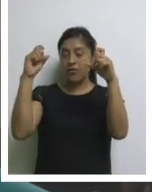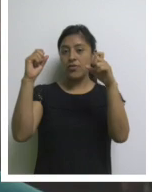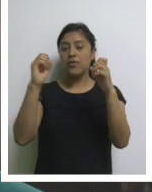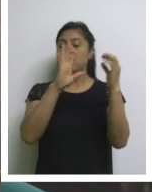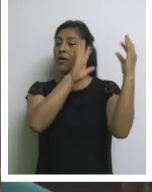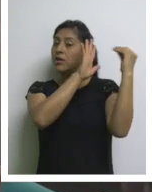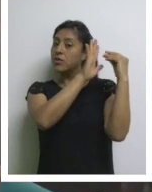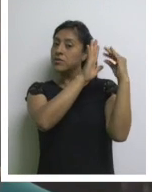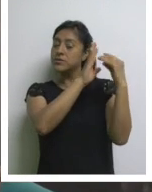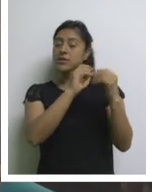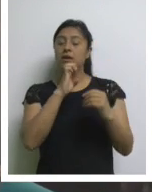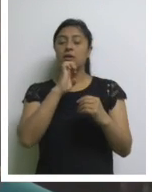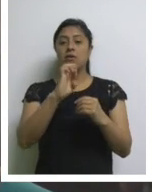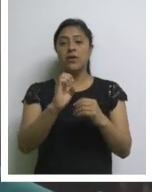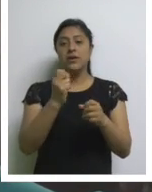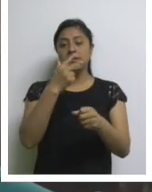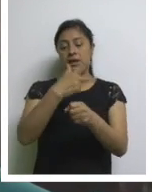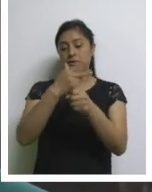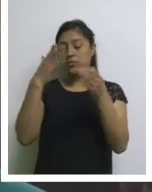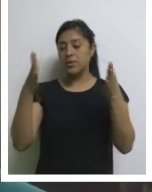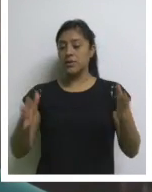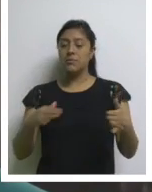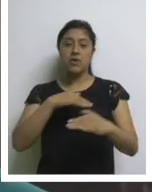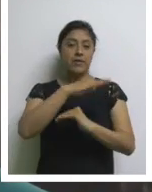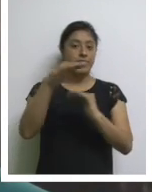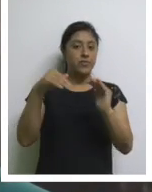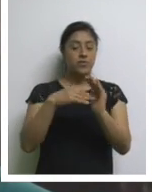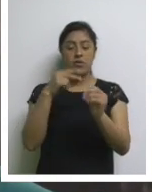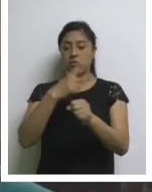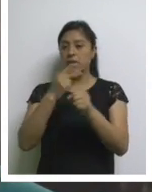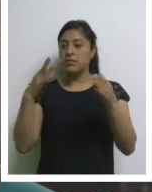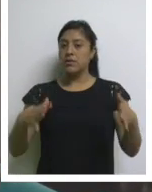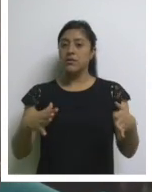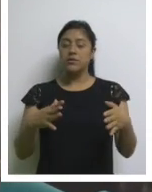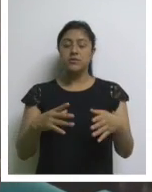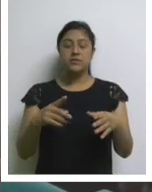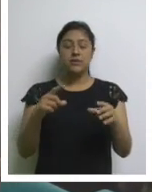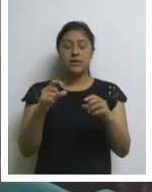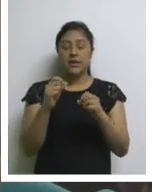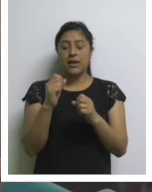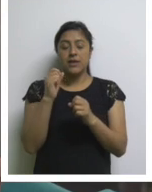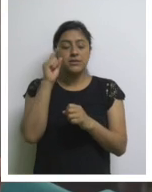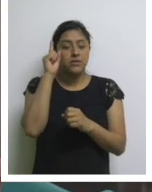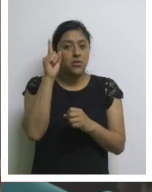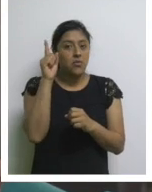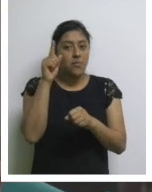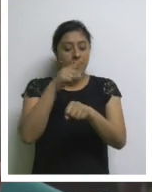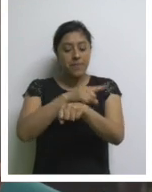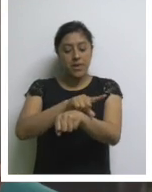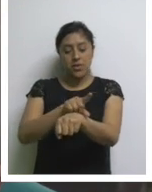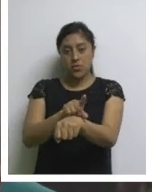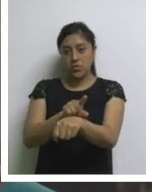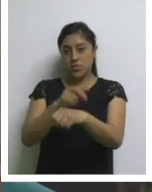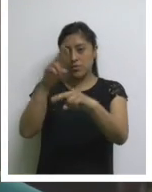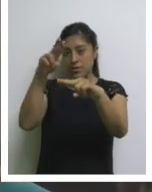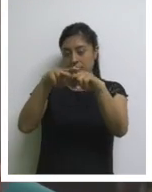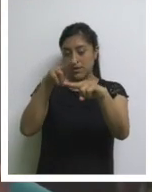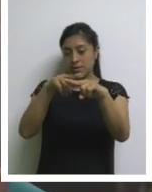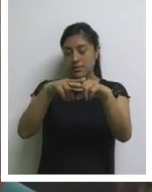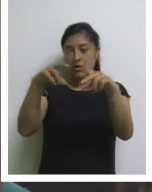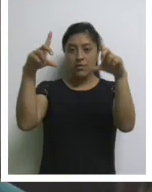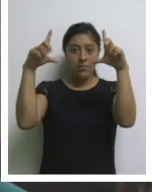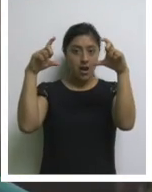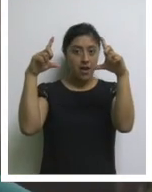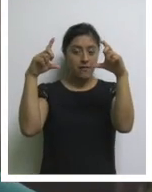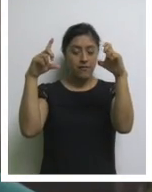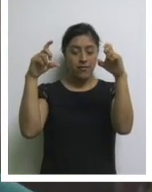fotografía. Entonces nosotros le recomendamos también a todos los usuarios de que al final solo es un ratito el que se van a estar